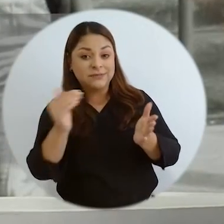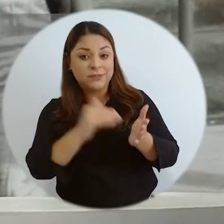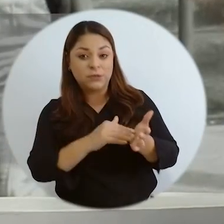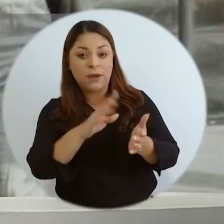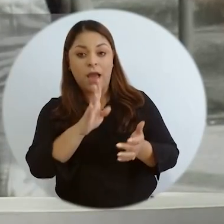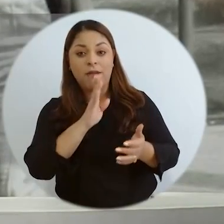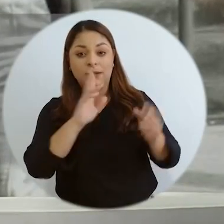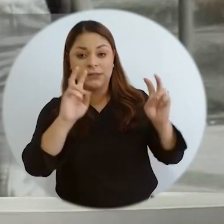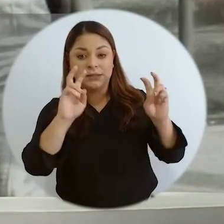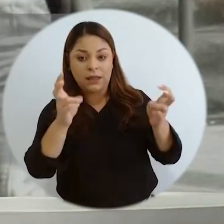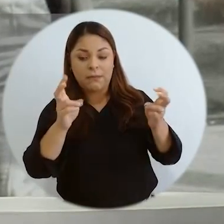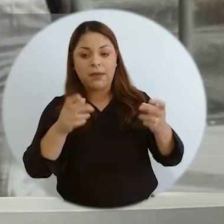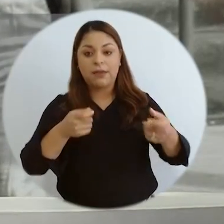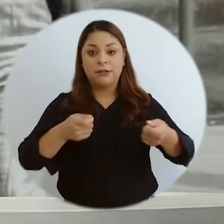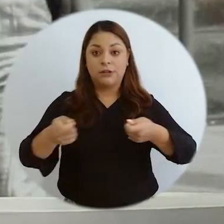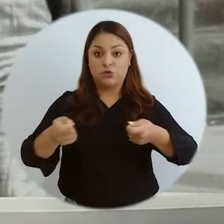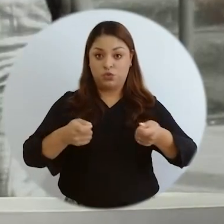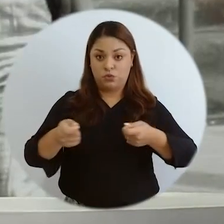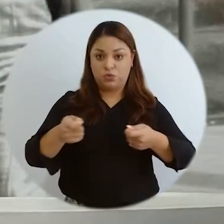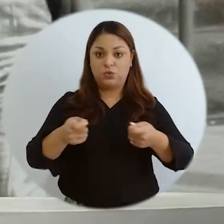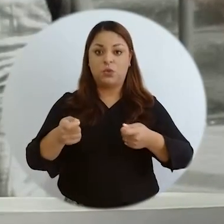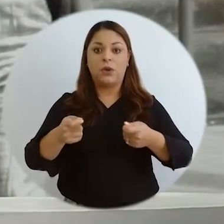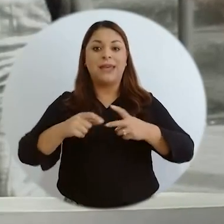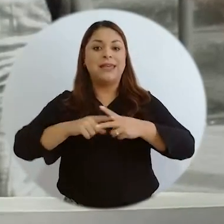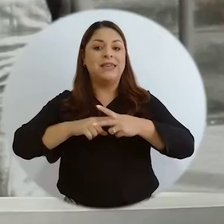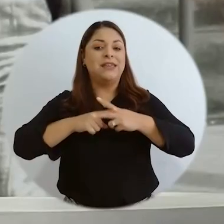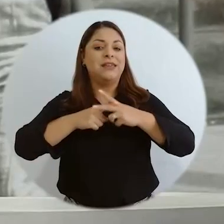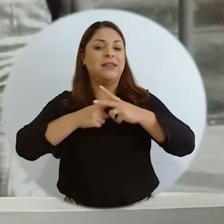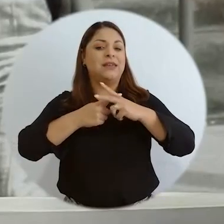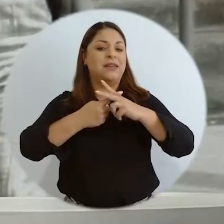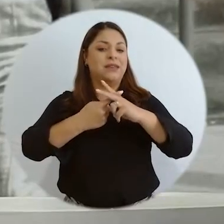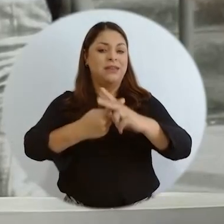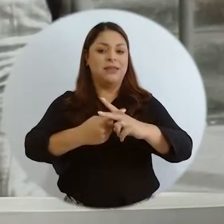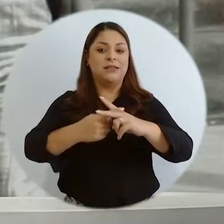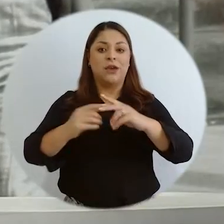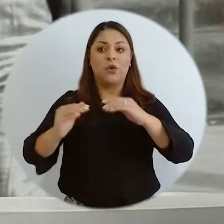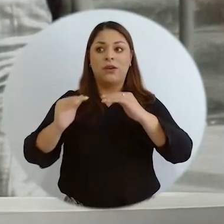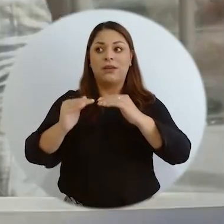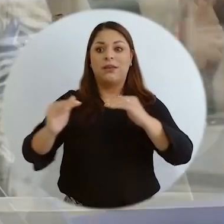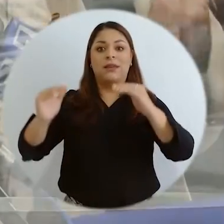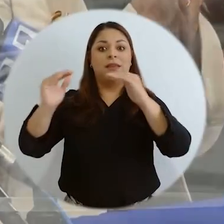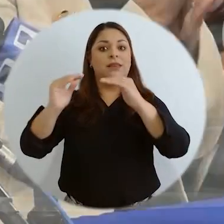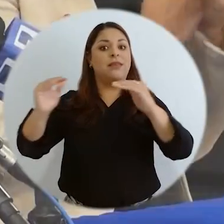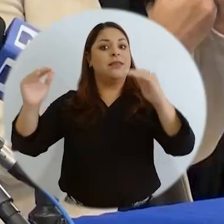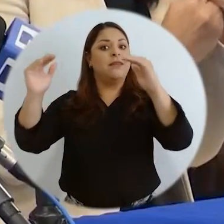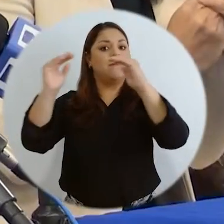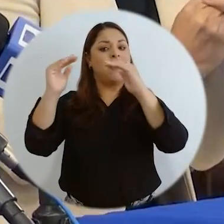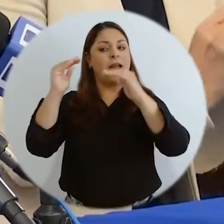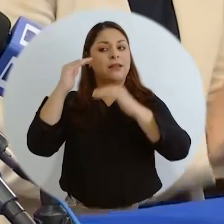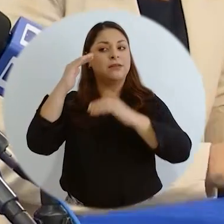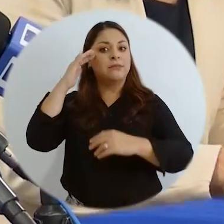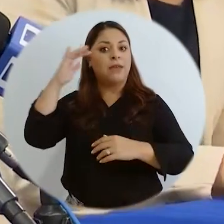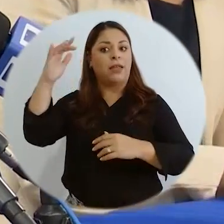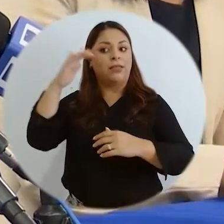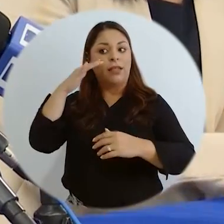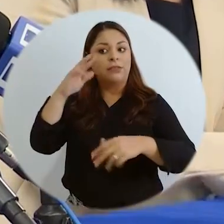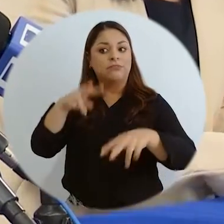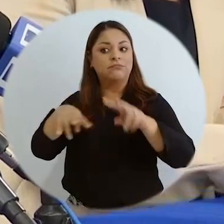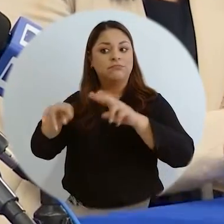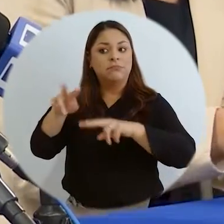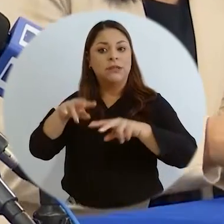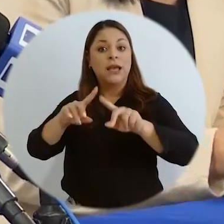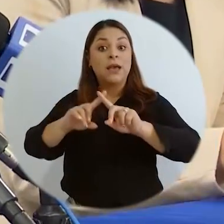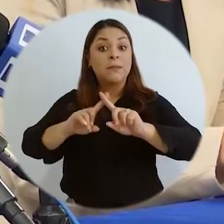años de su ejercicio, en una suerte de balance de aciertos y desaciertos,